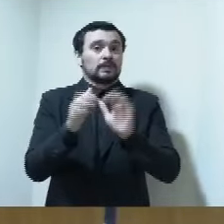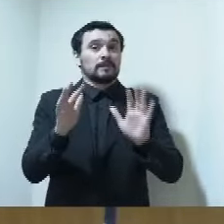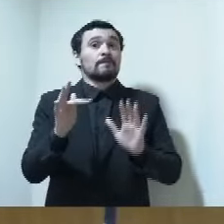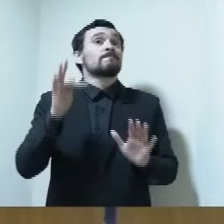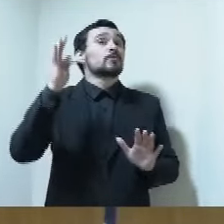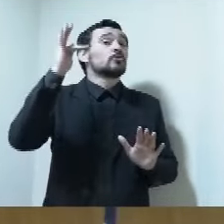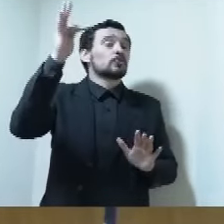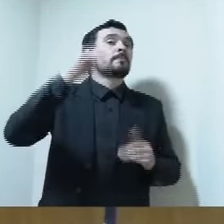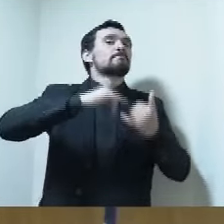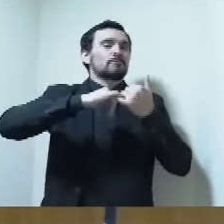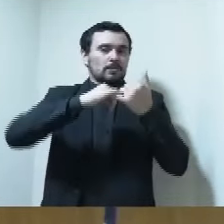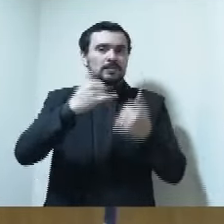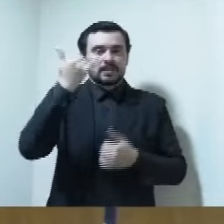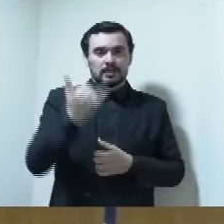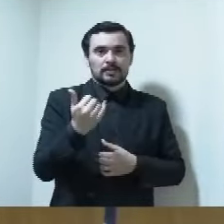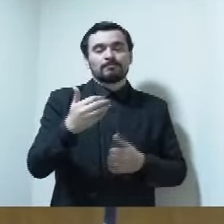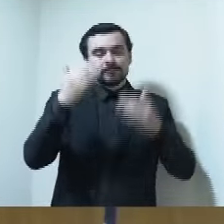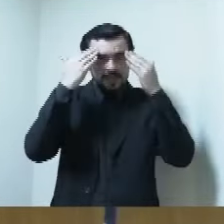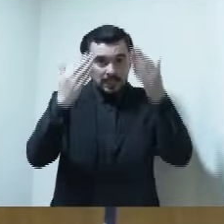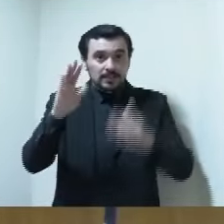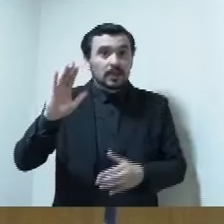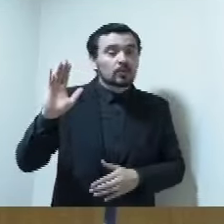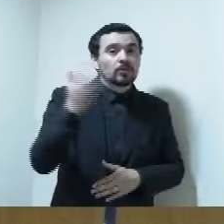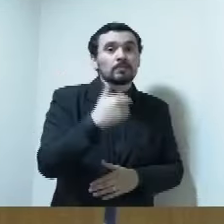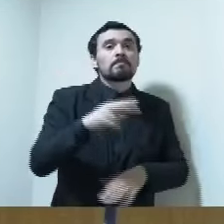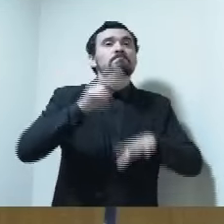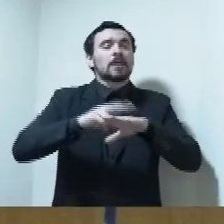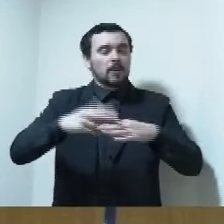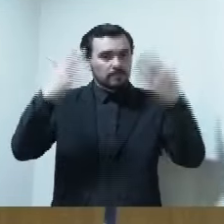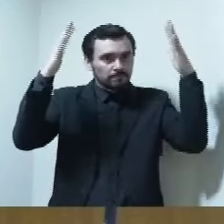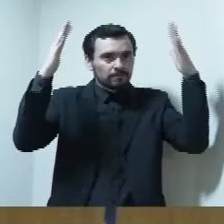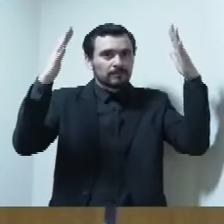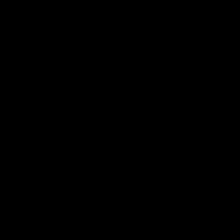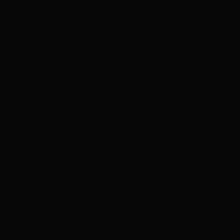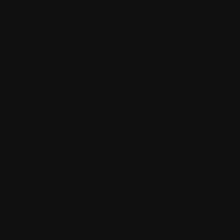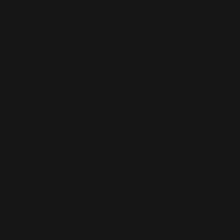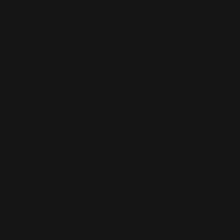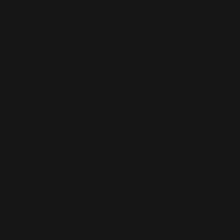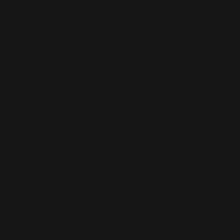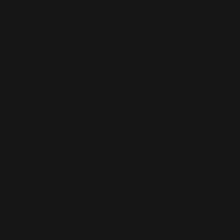de infinitas promesas. Muchas gracias a todos y que viva el Paraguay. ¡Viva!